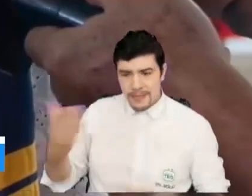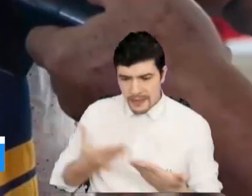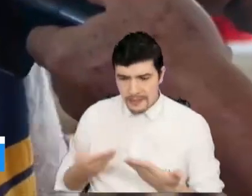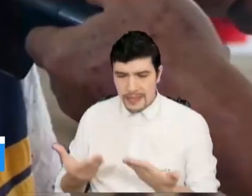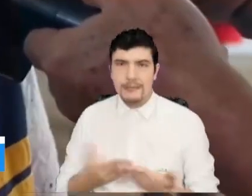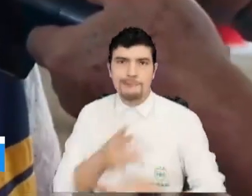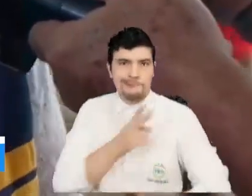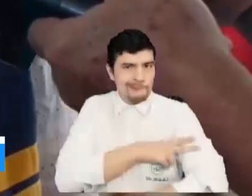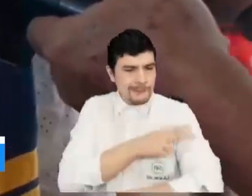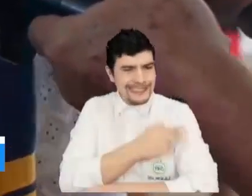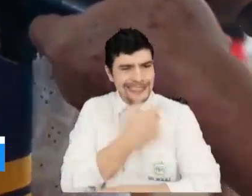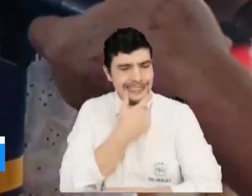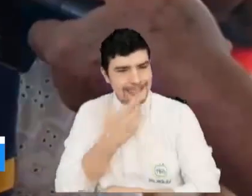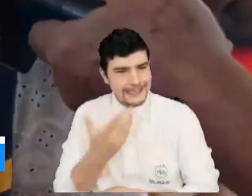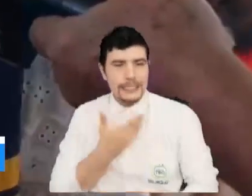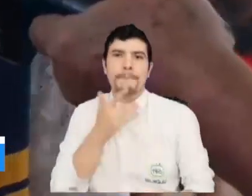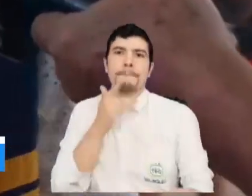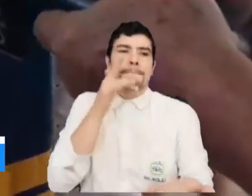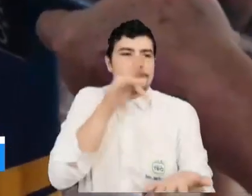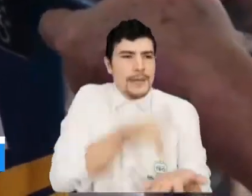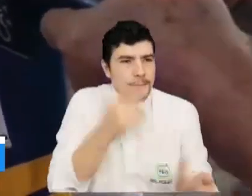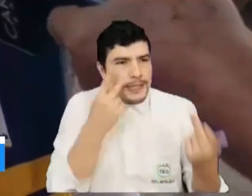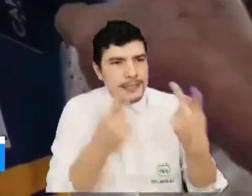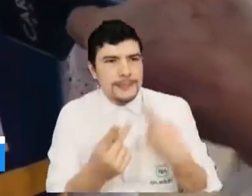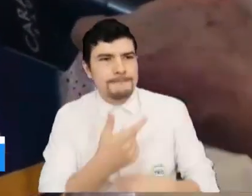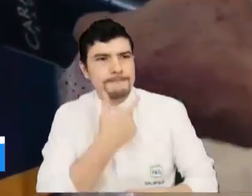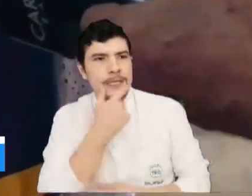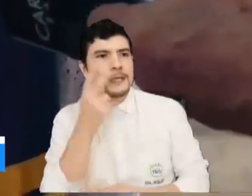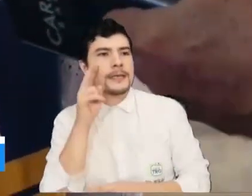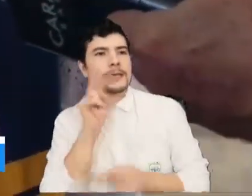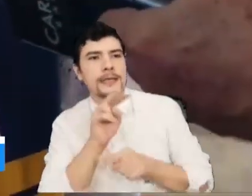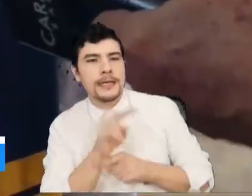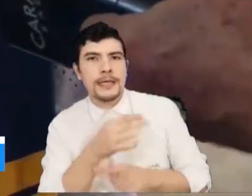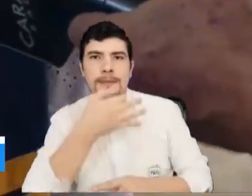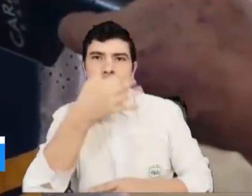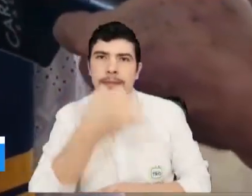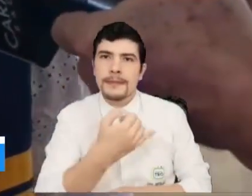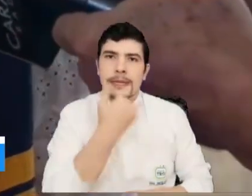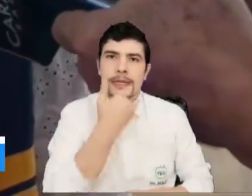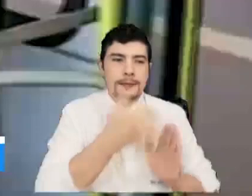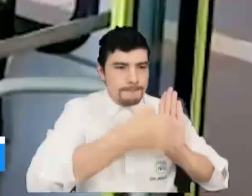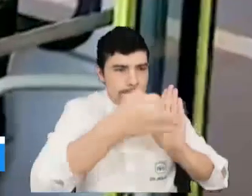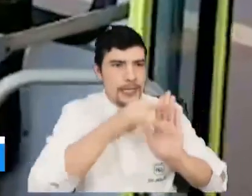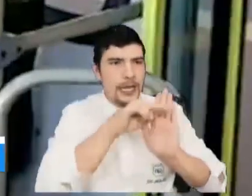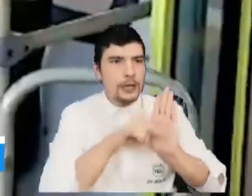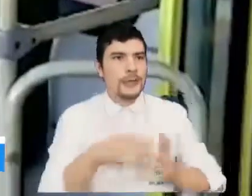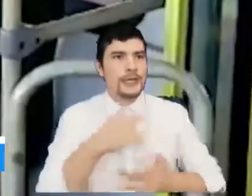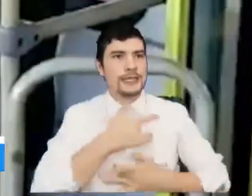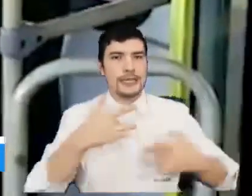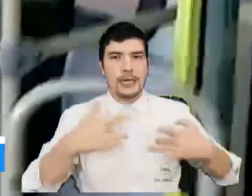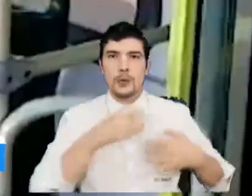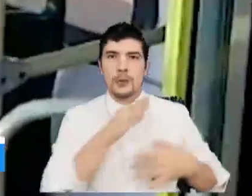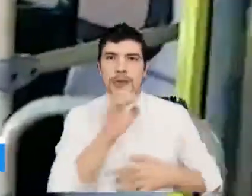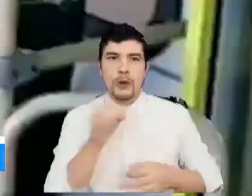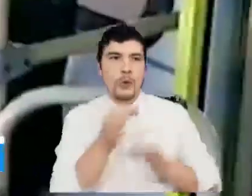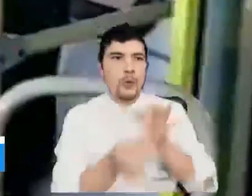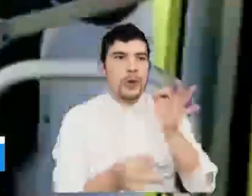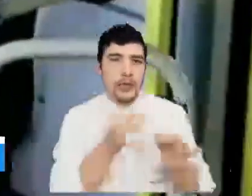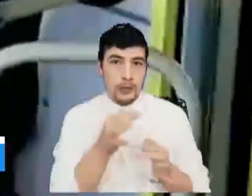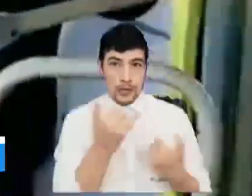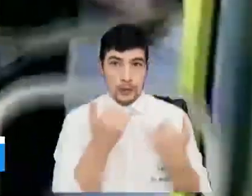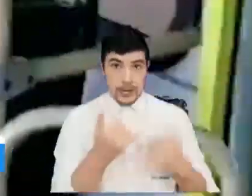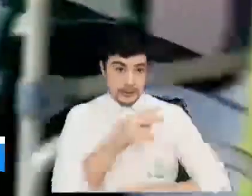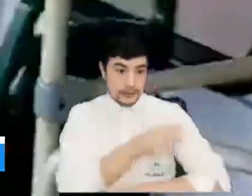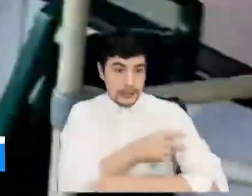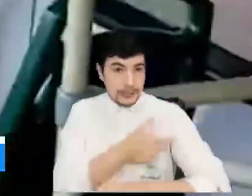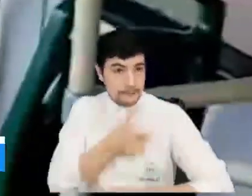verificación con ocasión a la aglomeración y el cumplimiento de las medidas sanitarias. Estamos haciendo los seguimientos y los controles para que esta